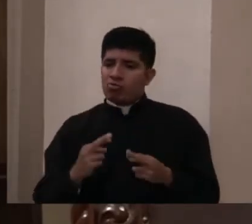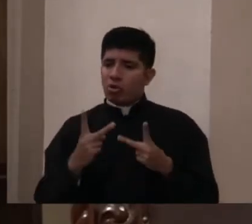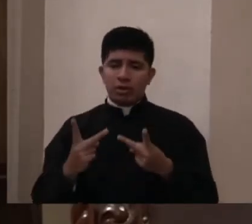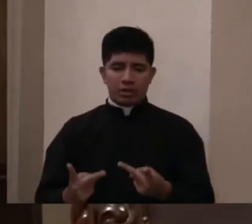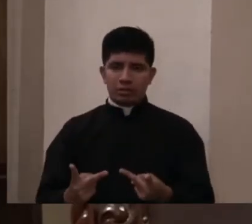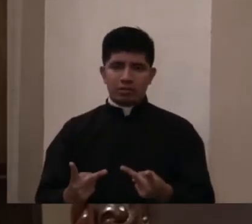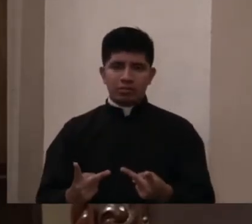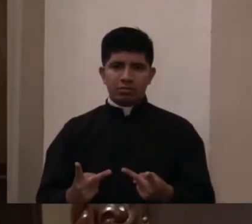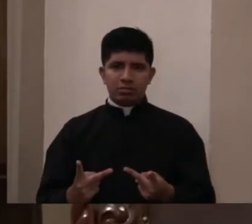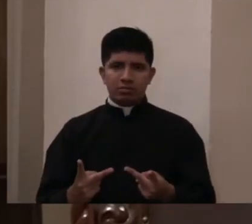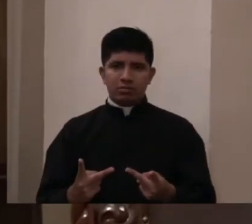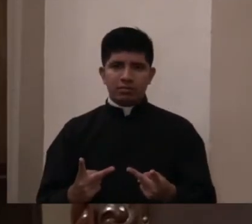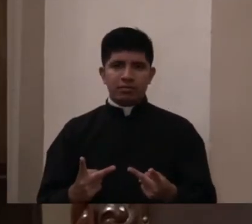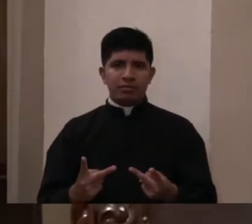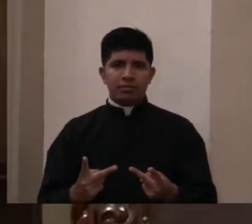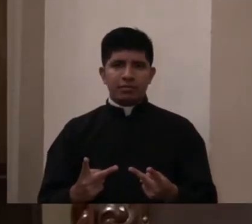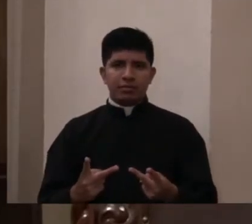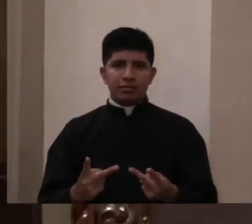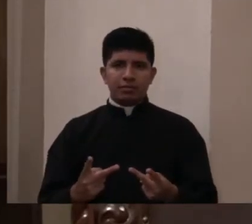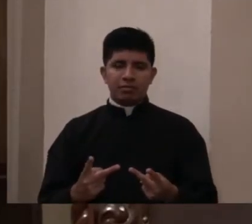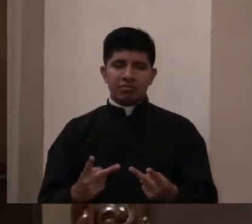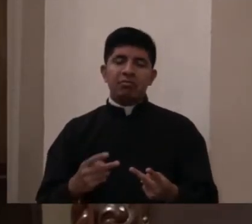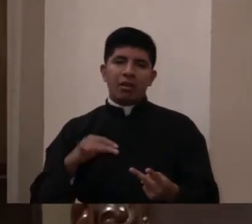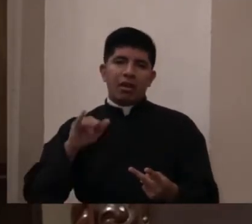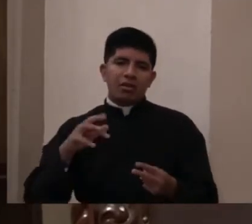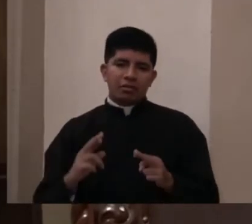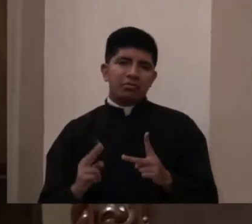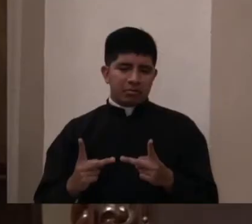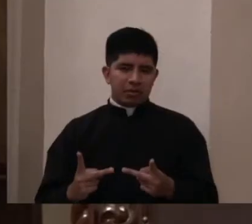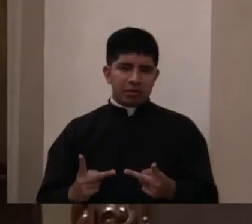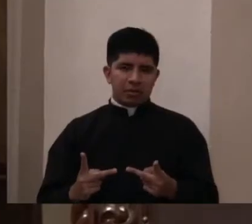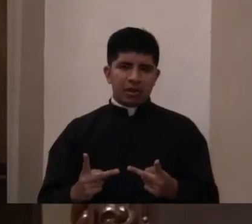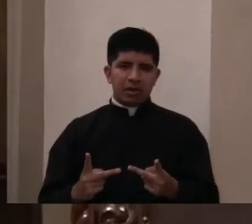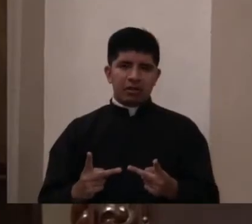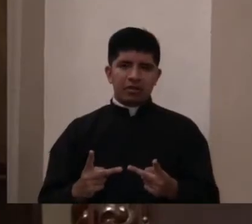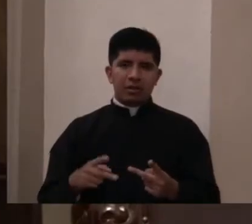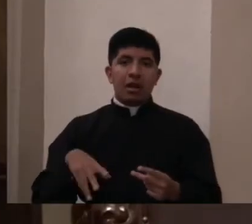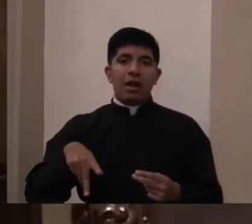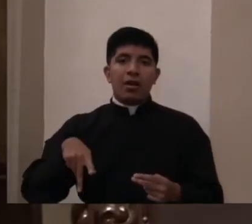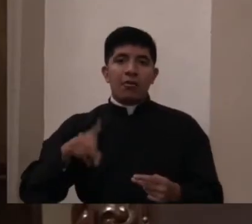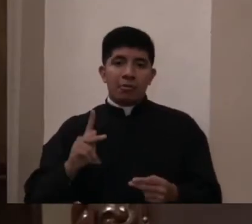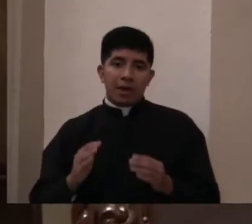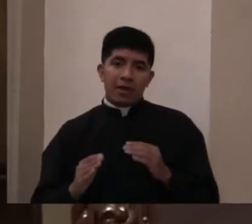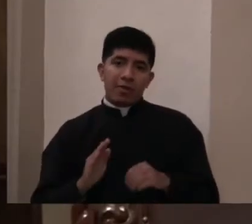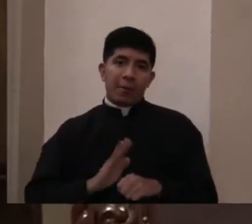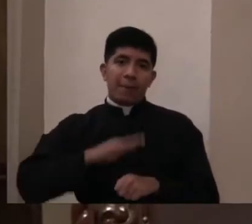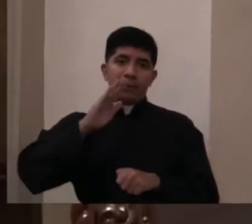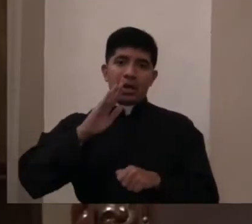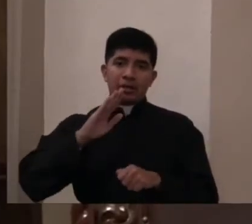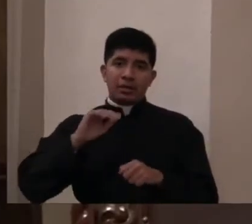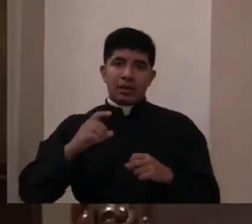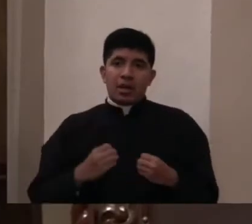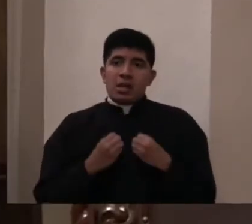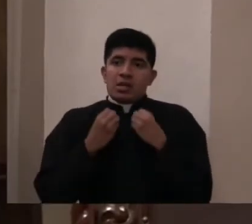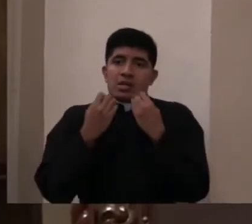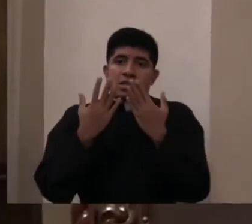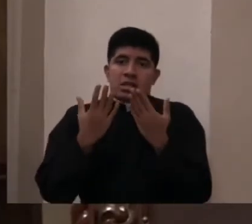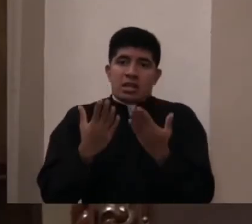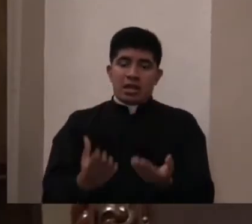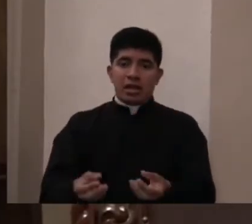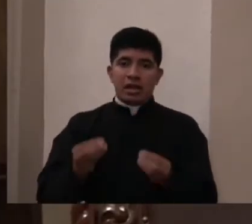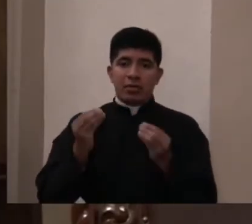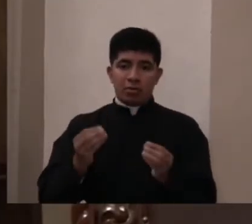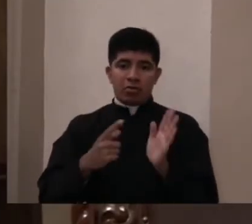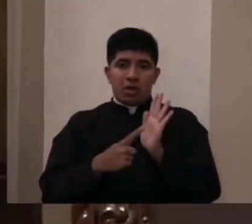años? Pues sí, ¿verdad? Hay que hacerlo. Pero sobre todo hay que darle muy